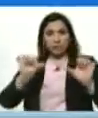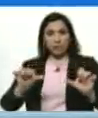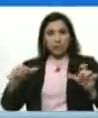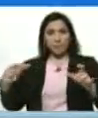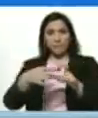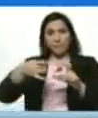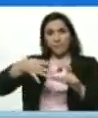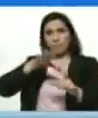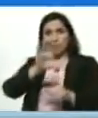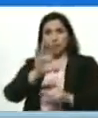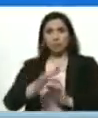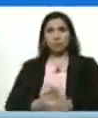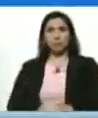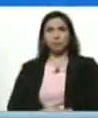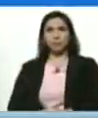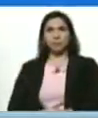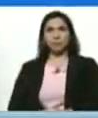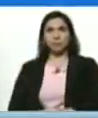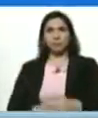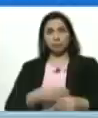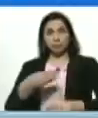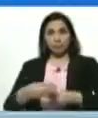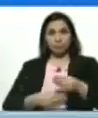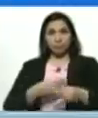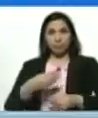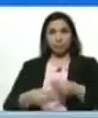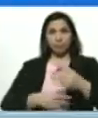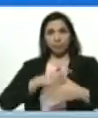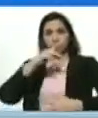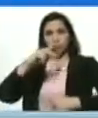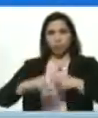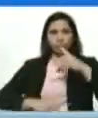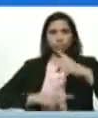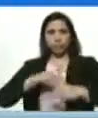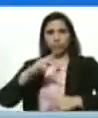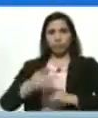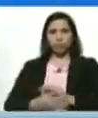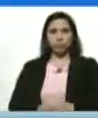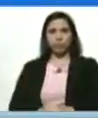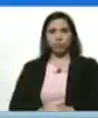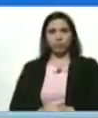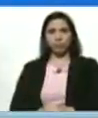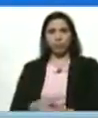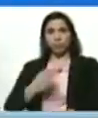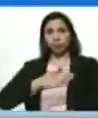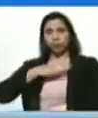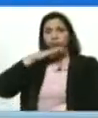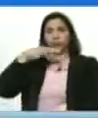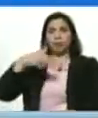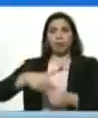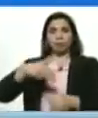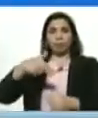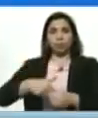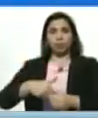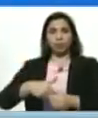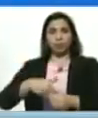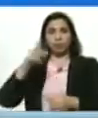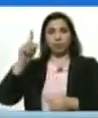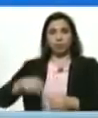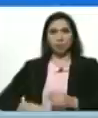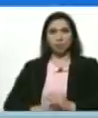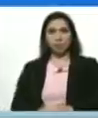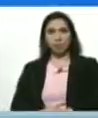sistema patria se haga el proceso de abastecimiento de gasolina y de